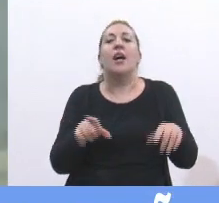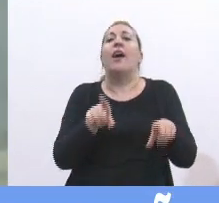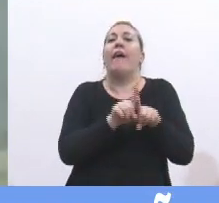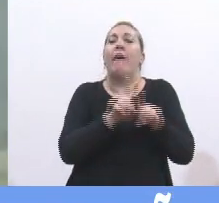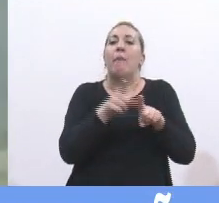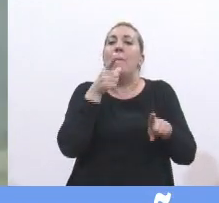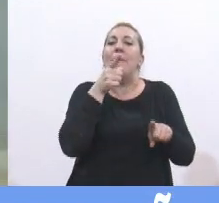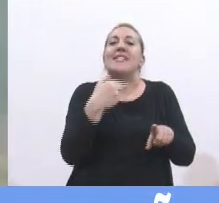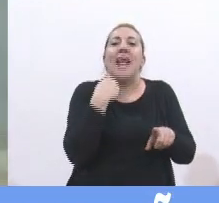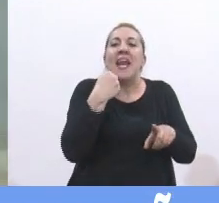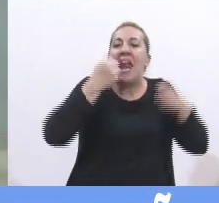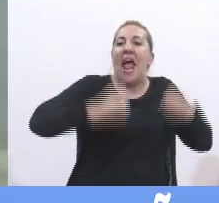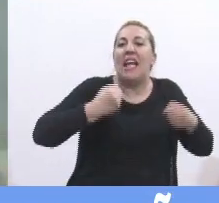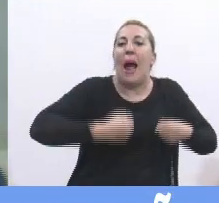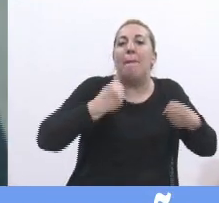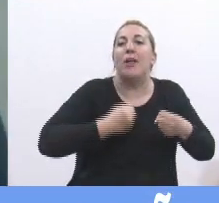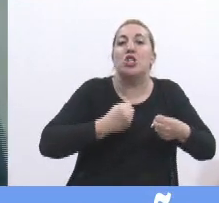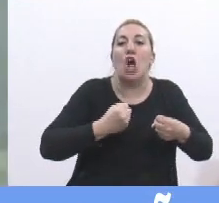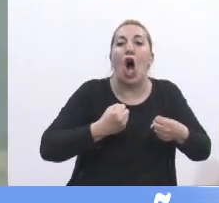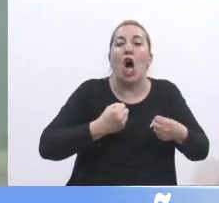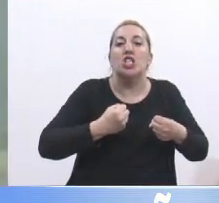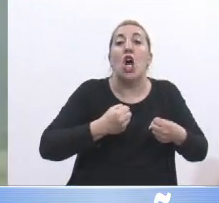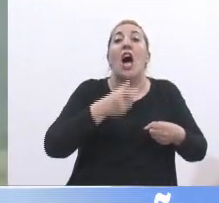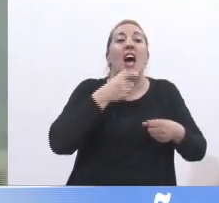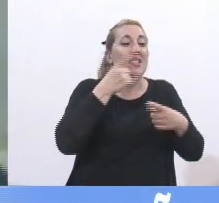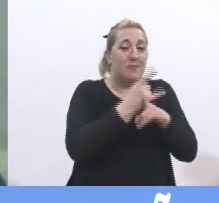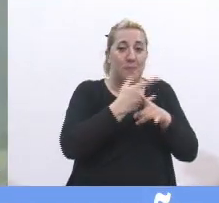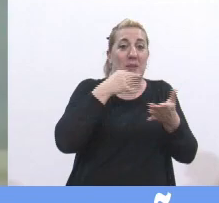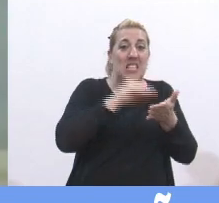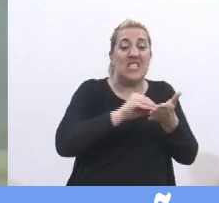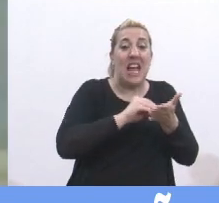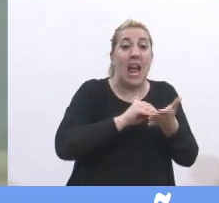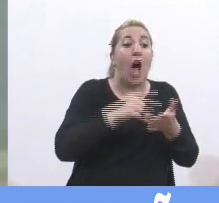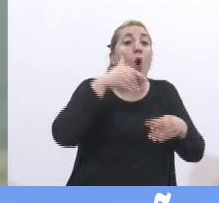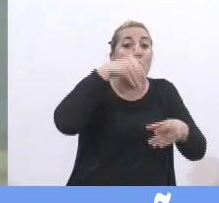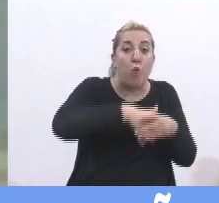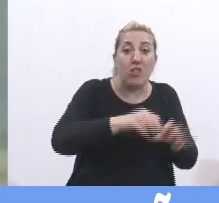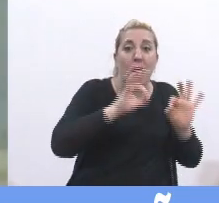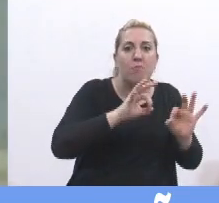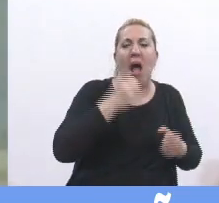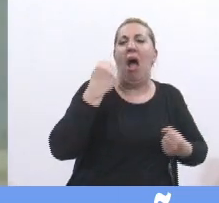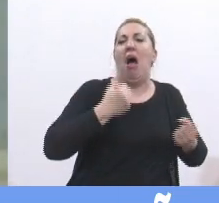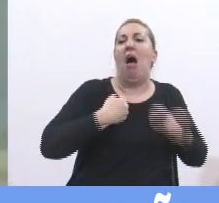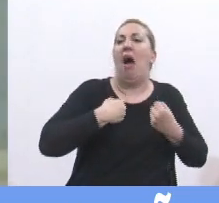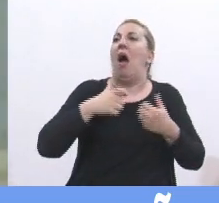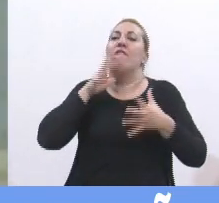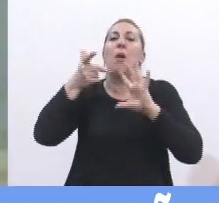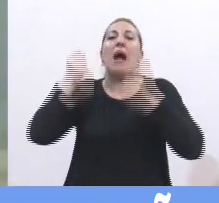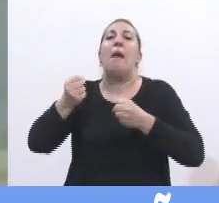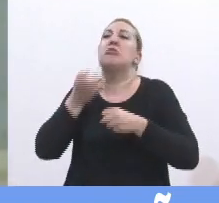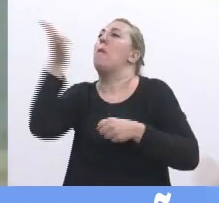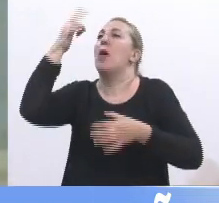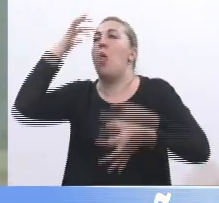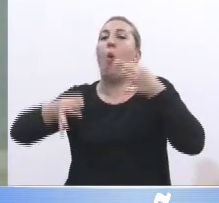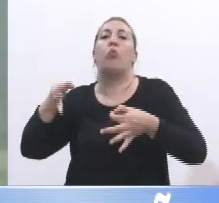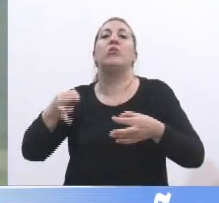chicos malcriados después que se toman decisiones y se votan en el Senado a la justicia, a ver qué manera